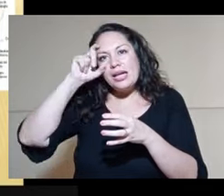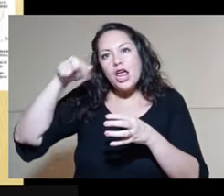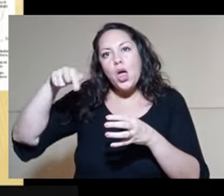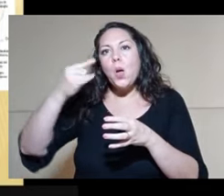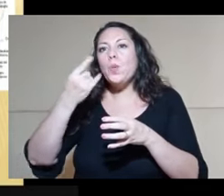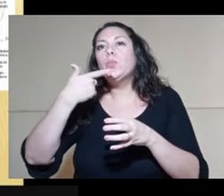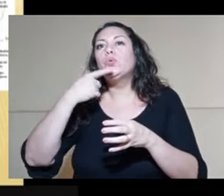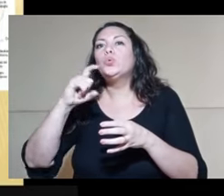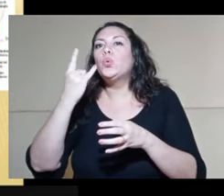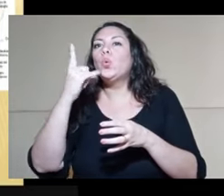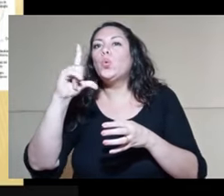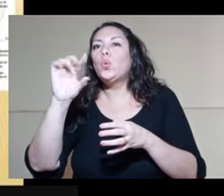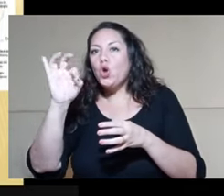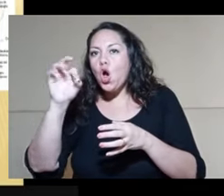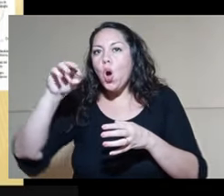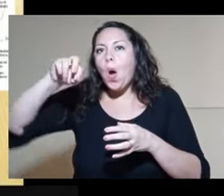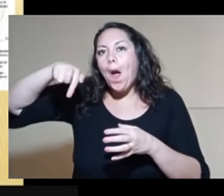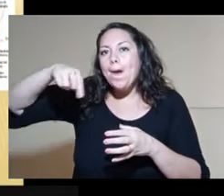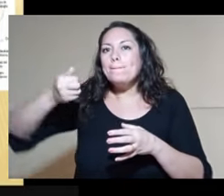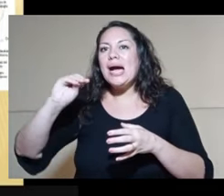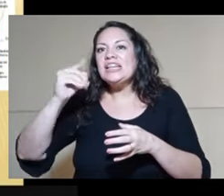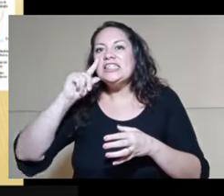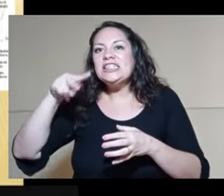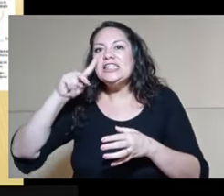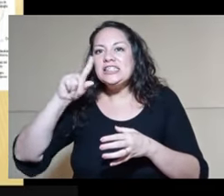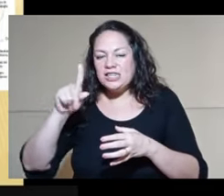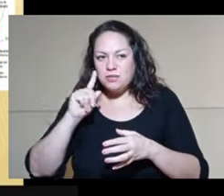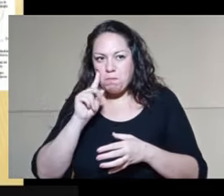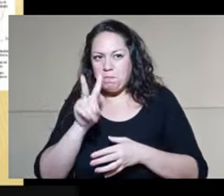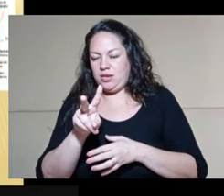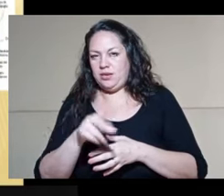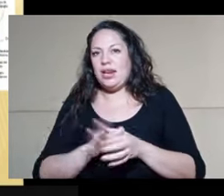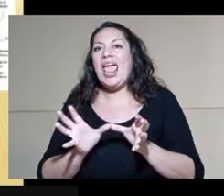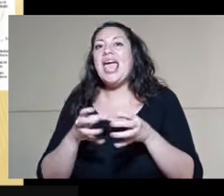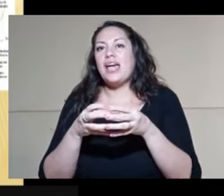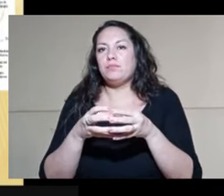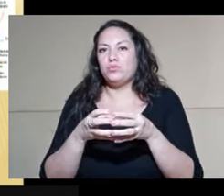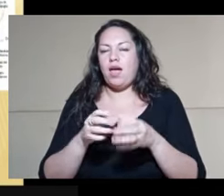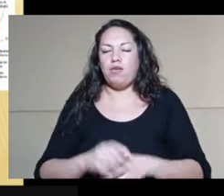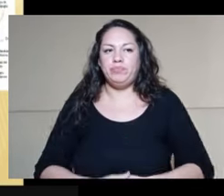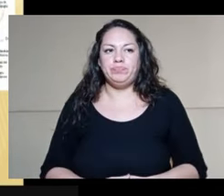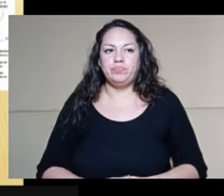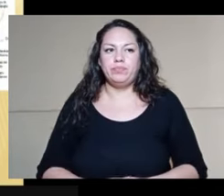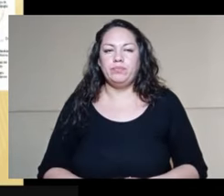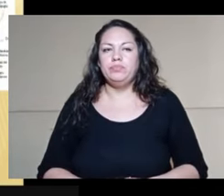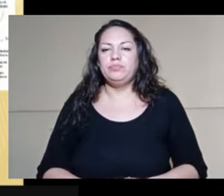¿Sí? ¿Ven? Acá tenemos un Pacini, fíjense, esto es encapsulado. ¿Ah?